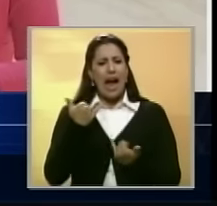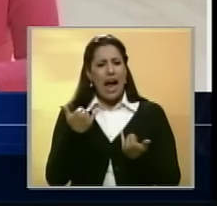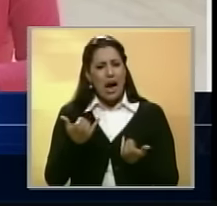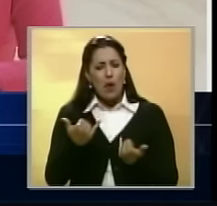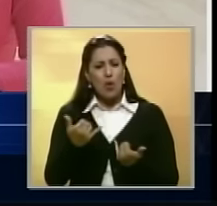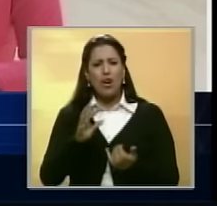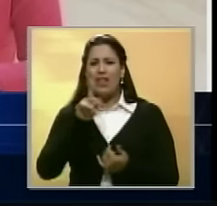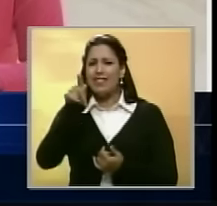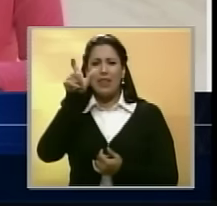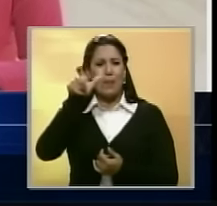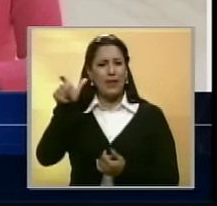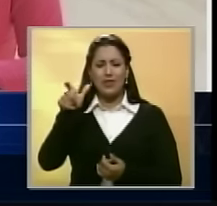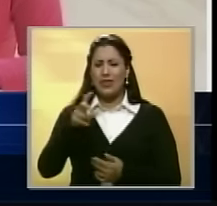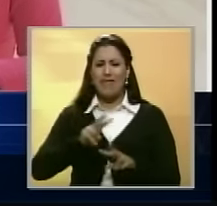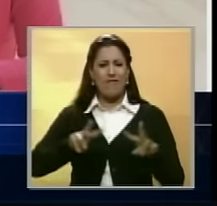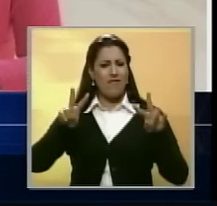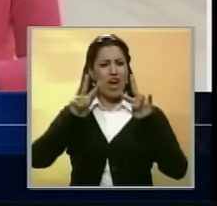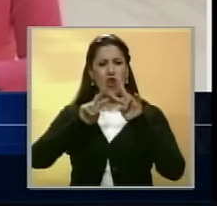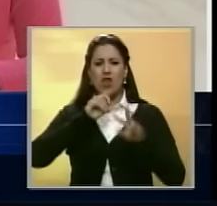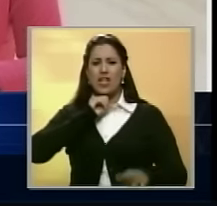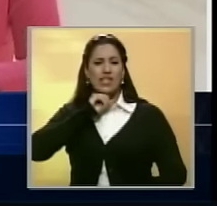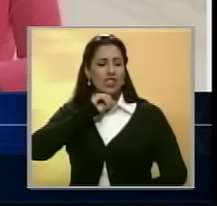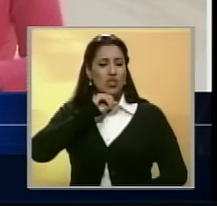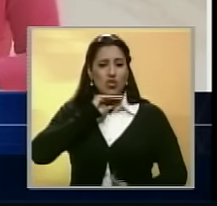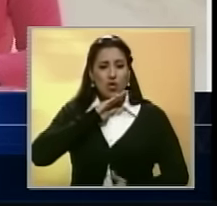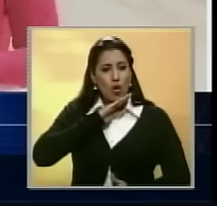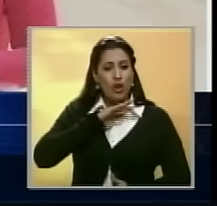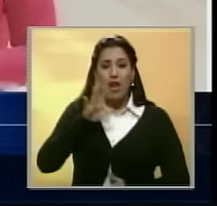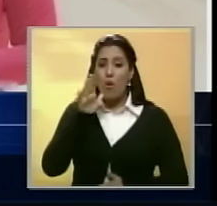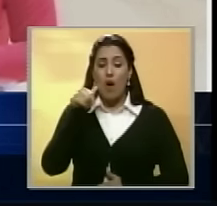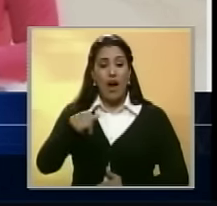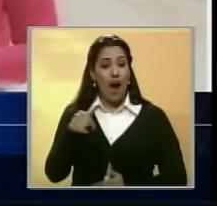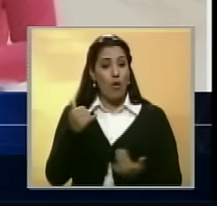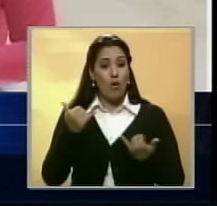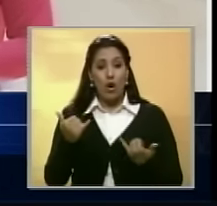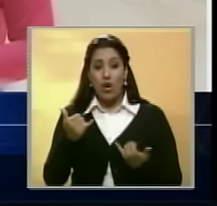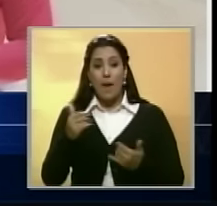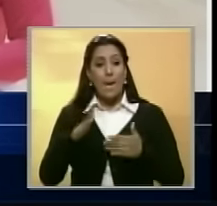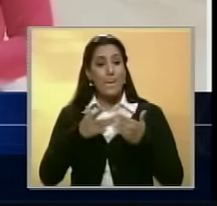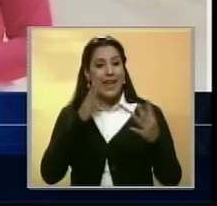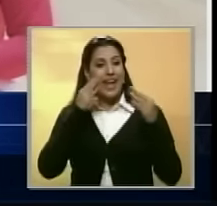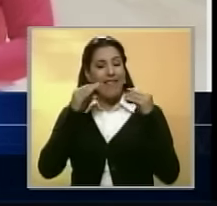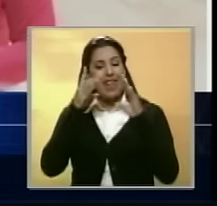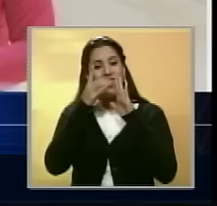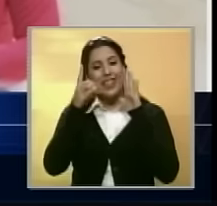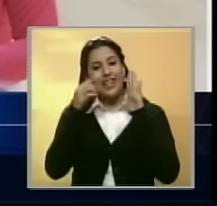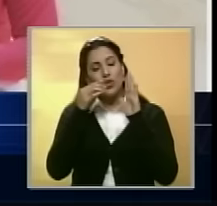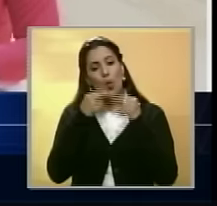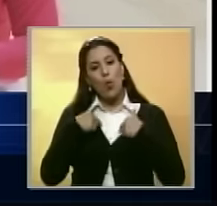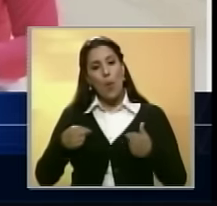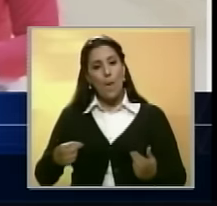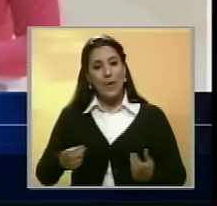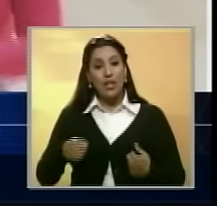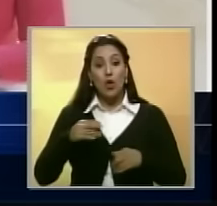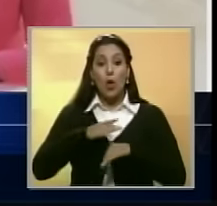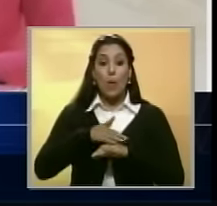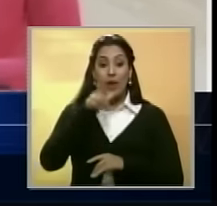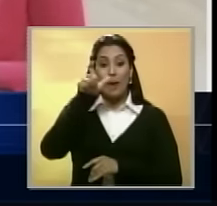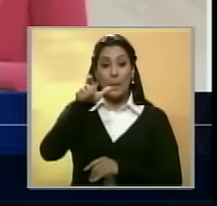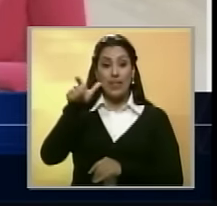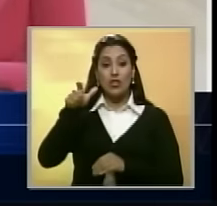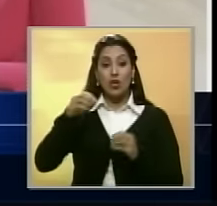realmente no tienen moral histórica ni en el presente para hablar de derechos humanos, porque